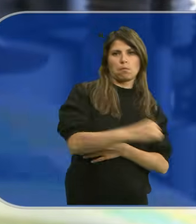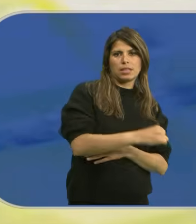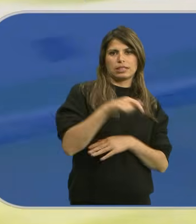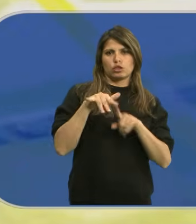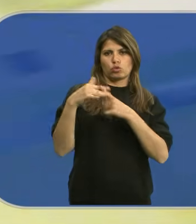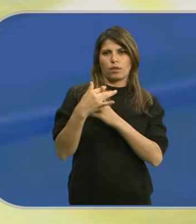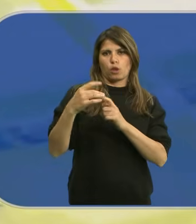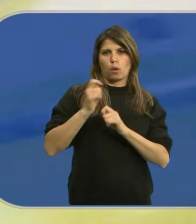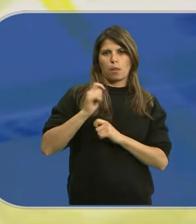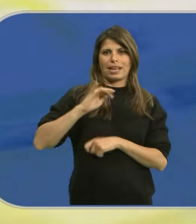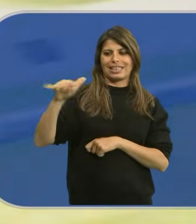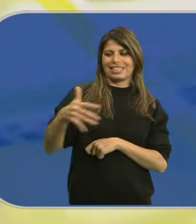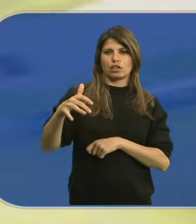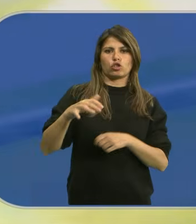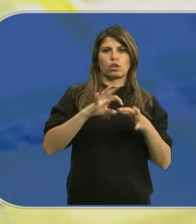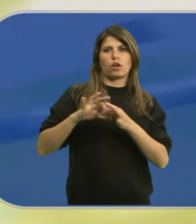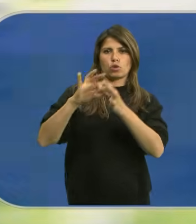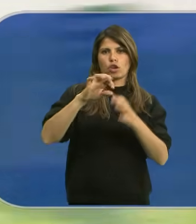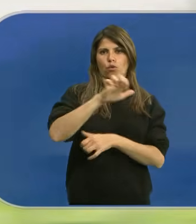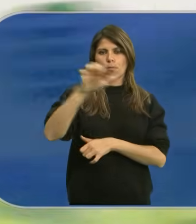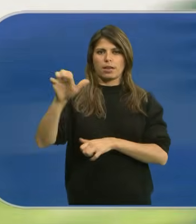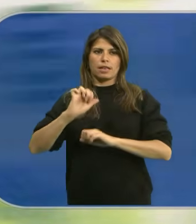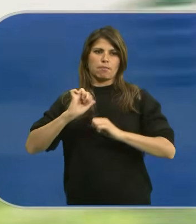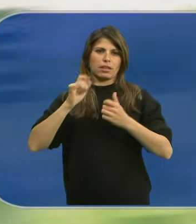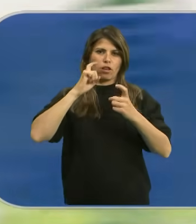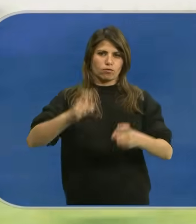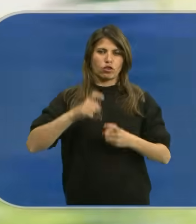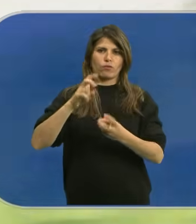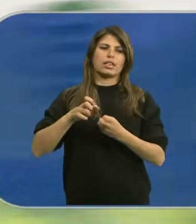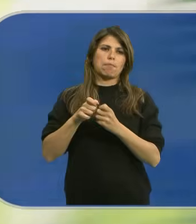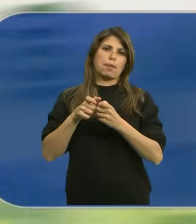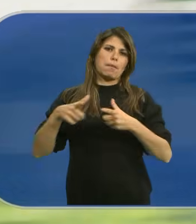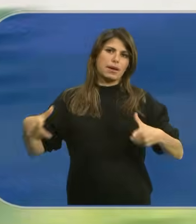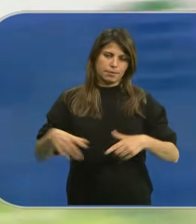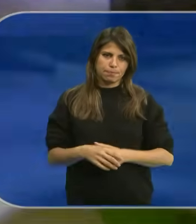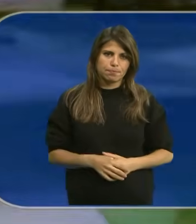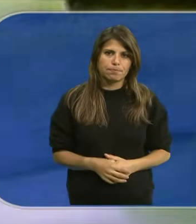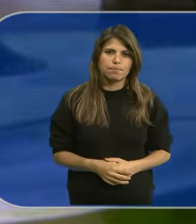nuestro país en el quinto de la Unión Europea en el que más se ha incrementado el esfuerzo fiscal en los hogares.